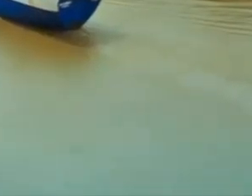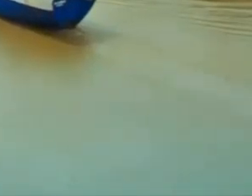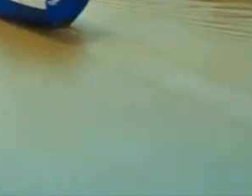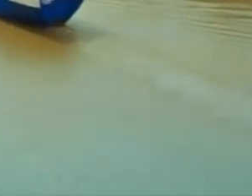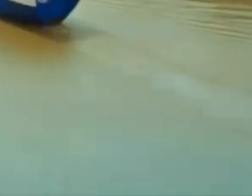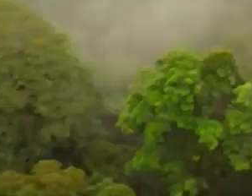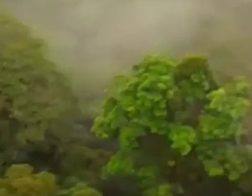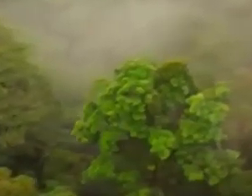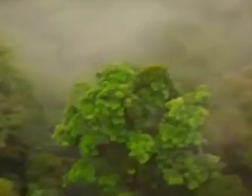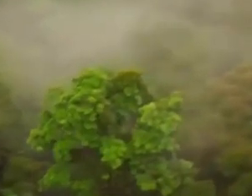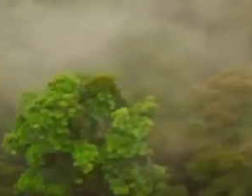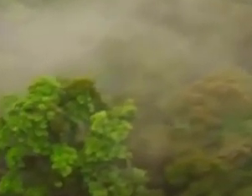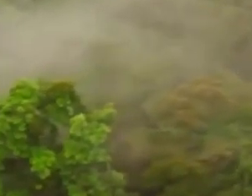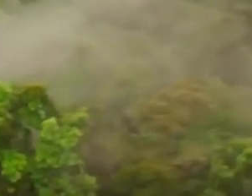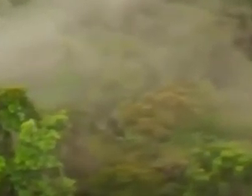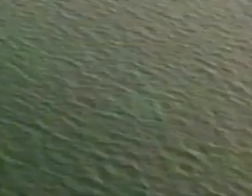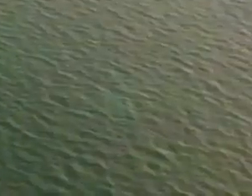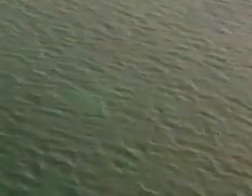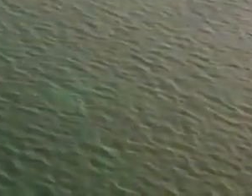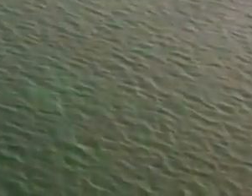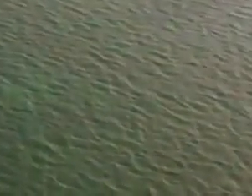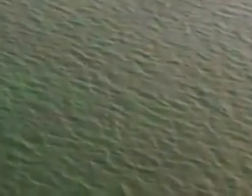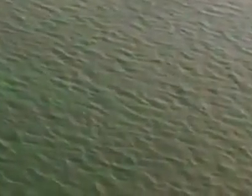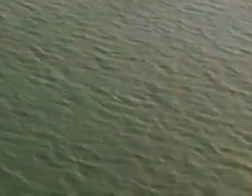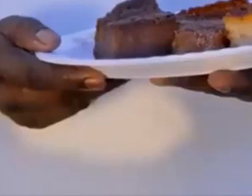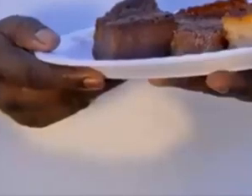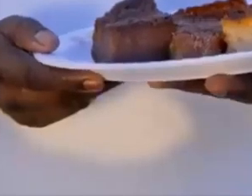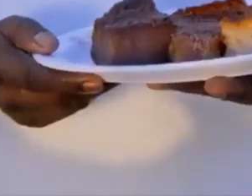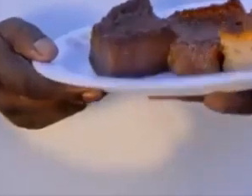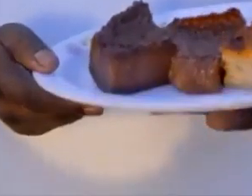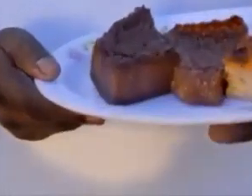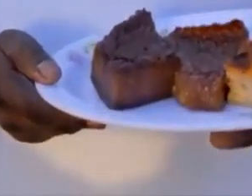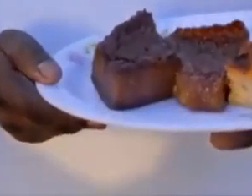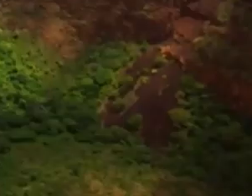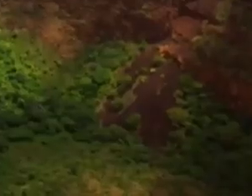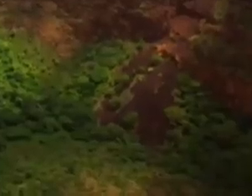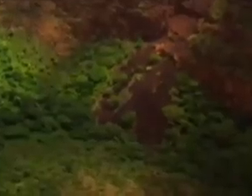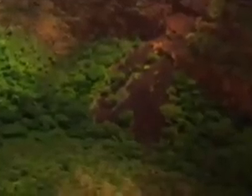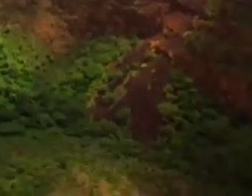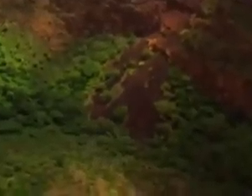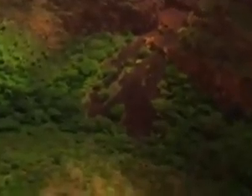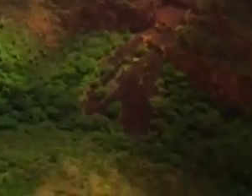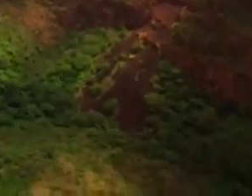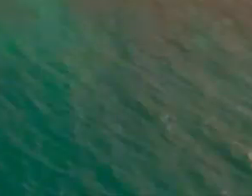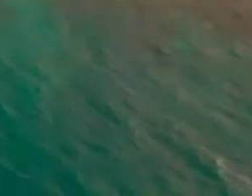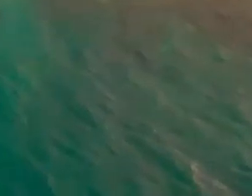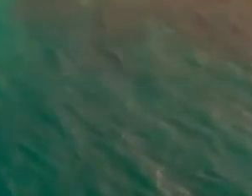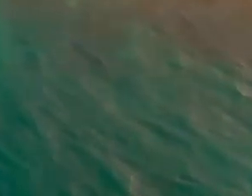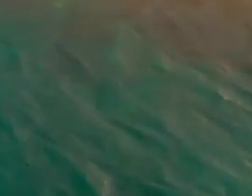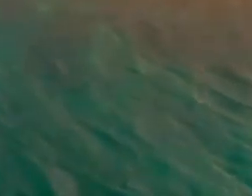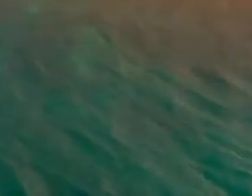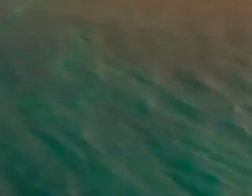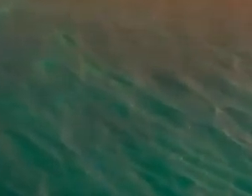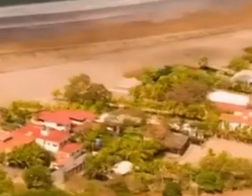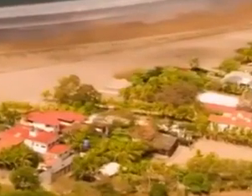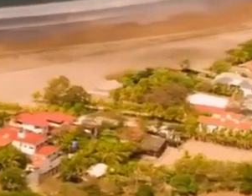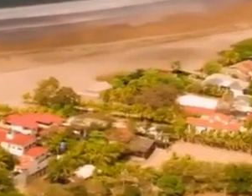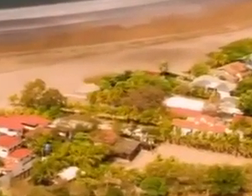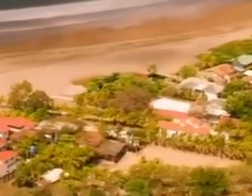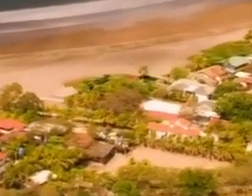Ese deseo y sentimiento es el que compartimos todos los nicaragüenses, el que nos llena de amor y orgullo